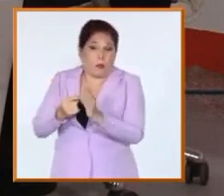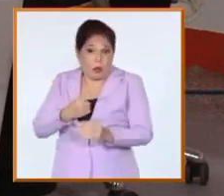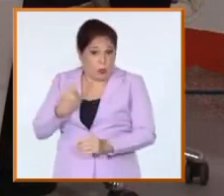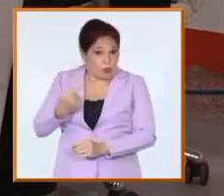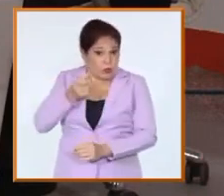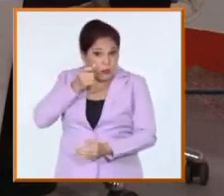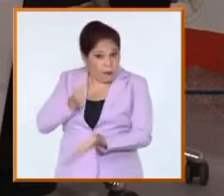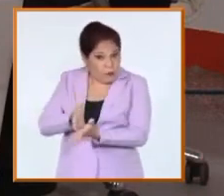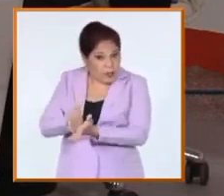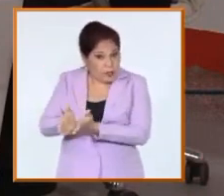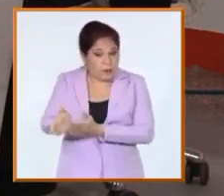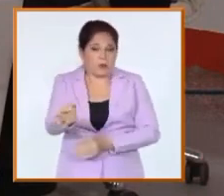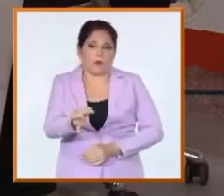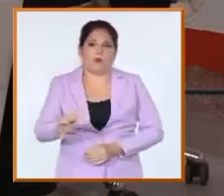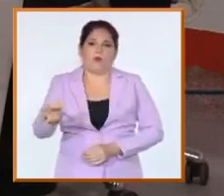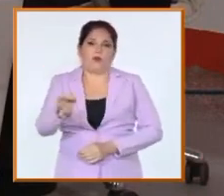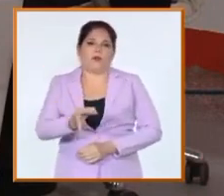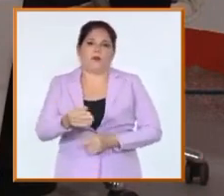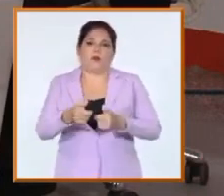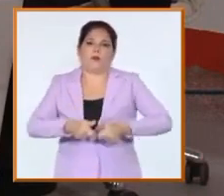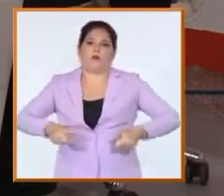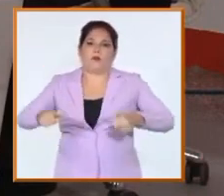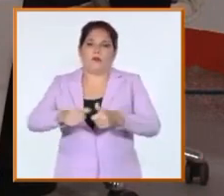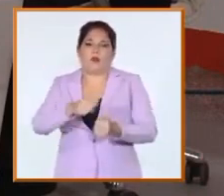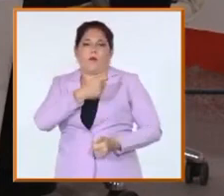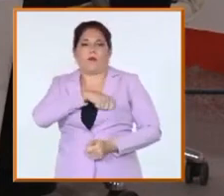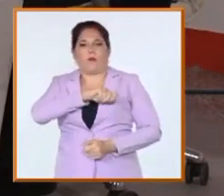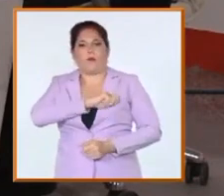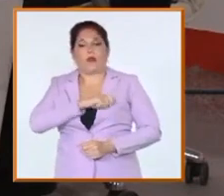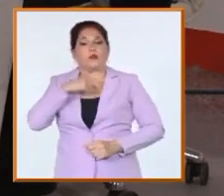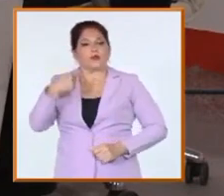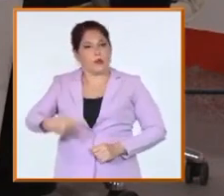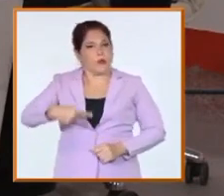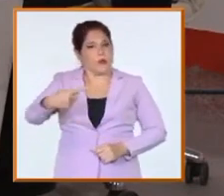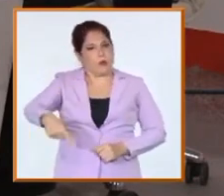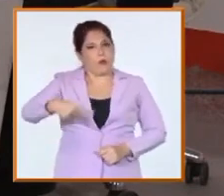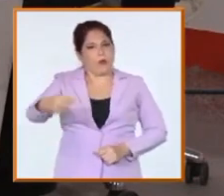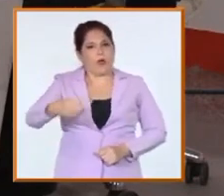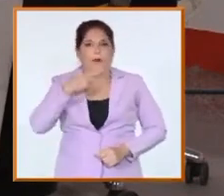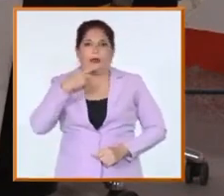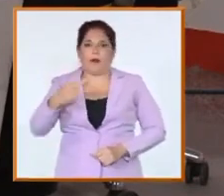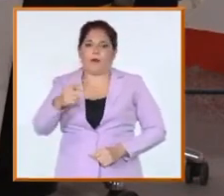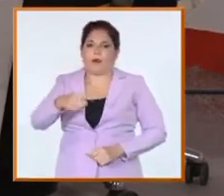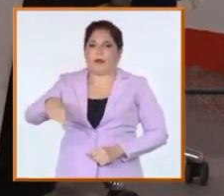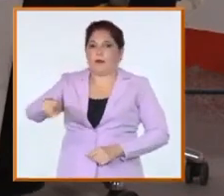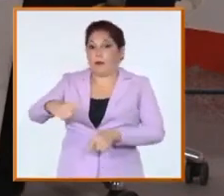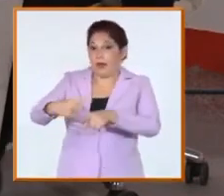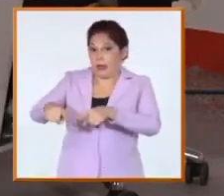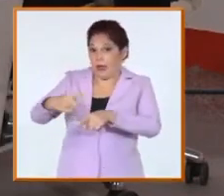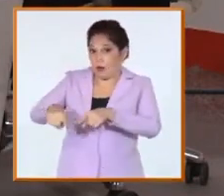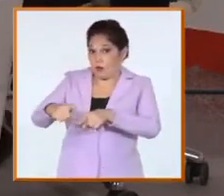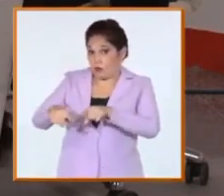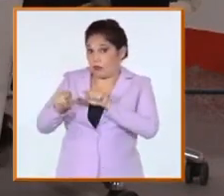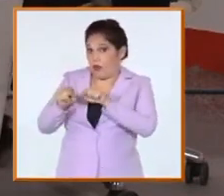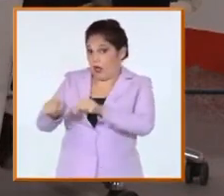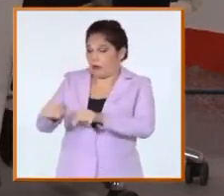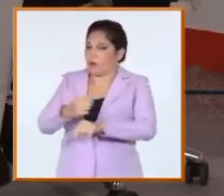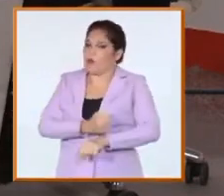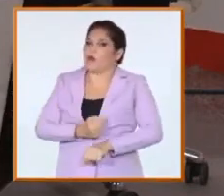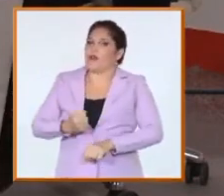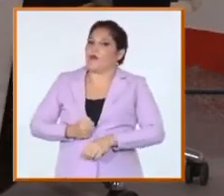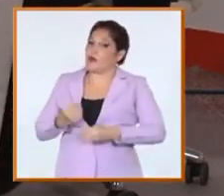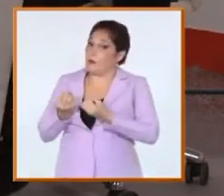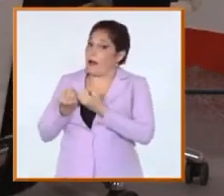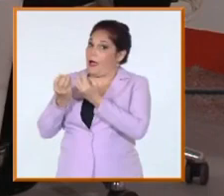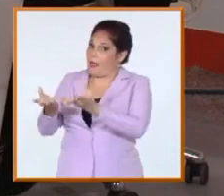seguirlo ahí a nivel de municipio a nivel de consejo popular y en el día a día para darle respuesta porque los recursos se ha hecho un esfuerzo muy grande